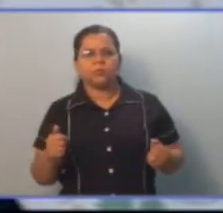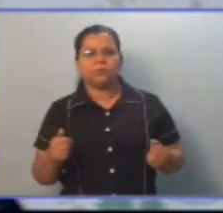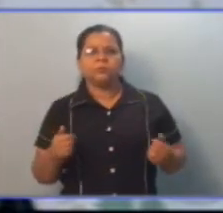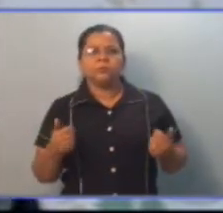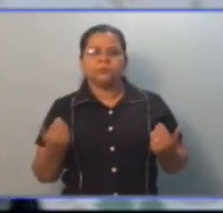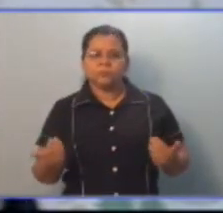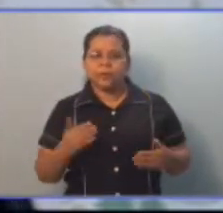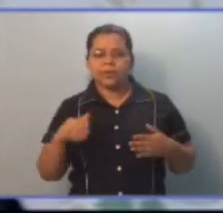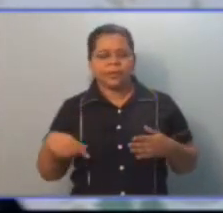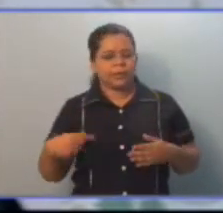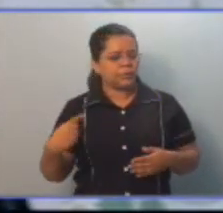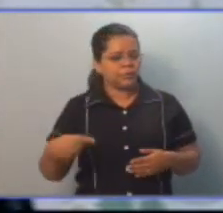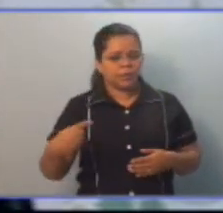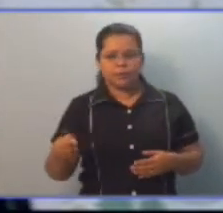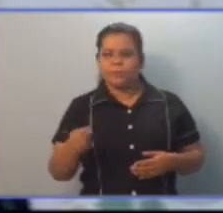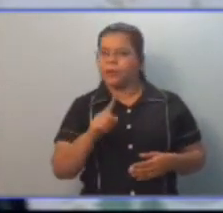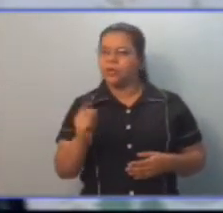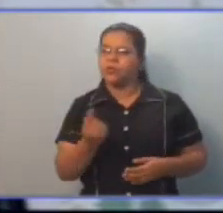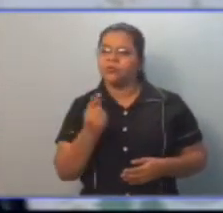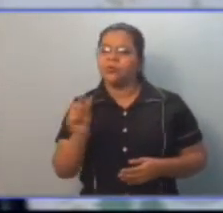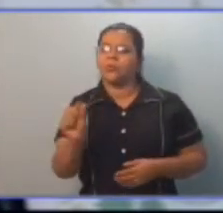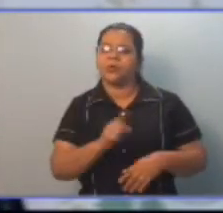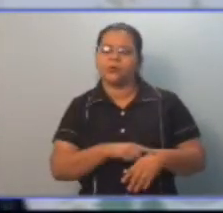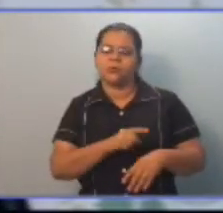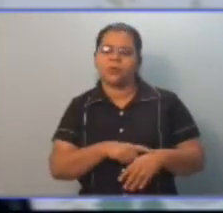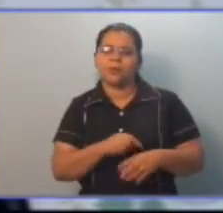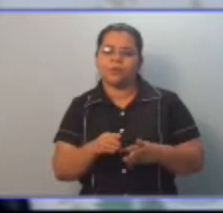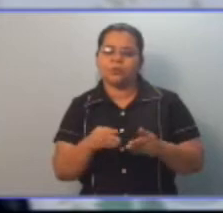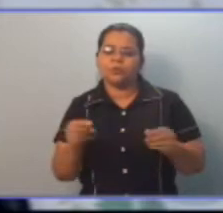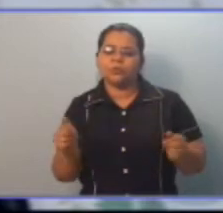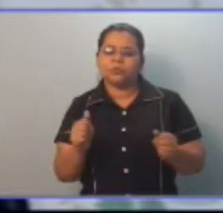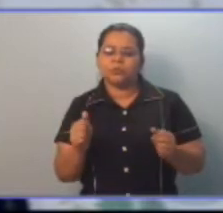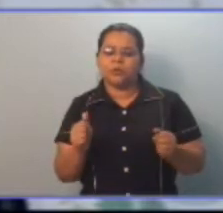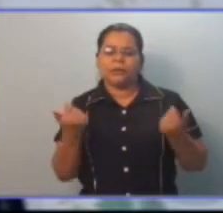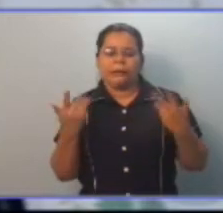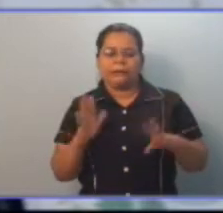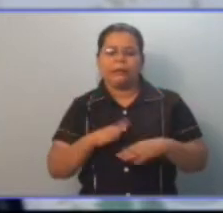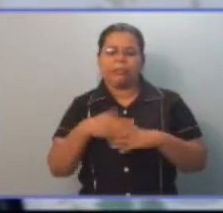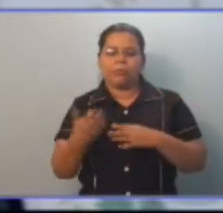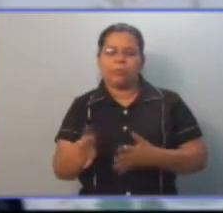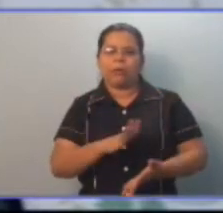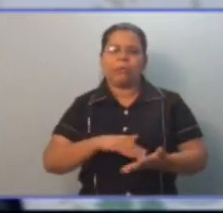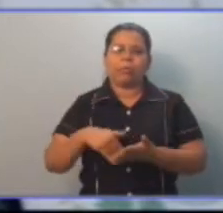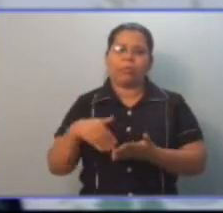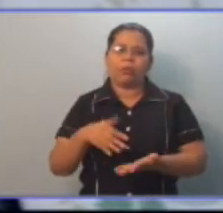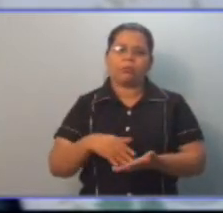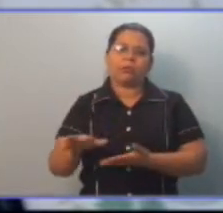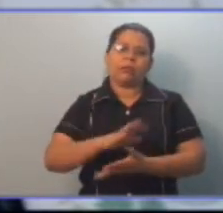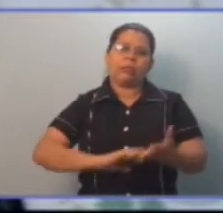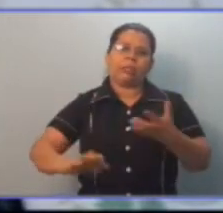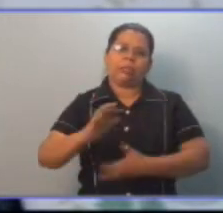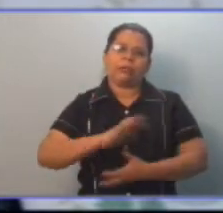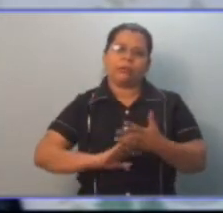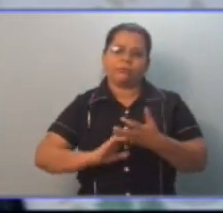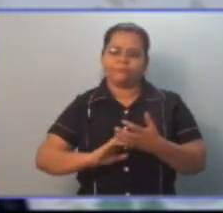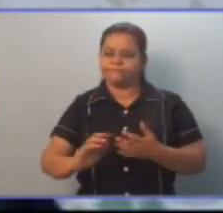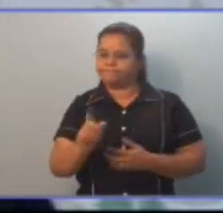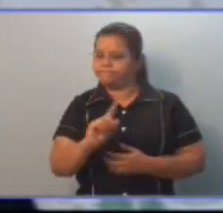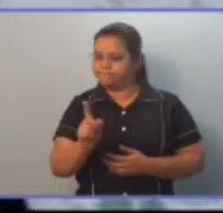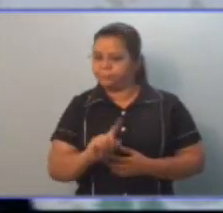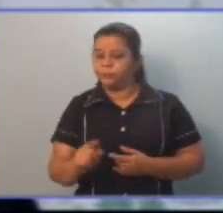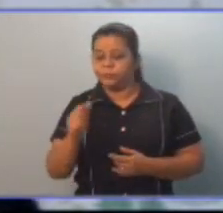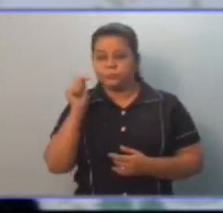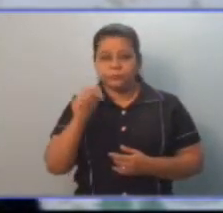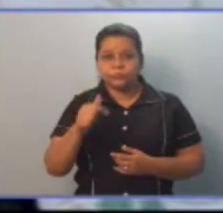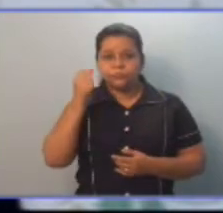para toda la vida, no un parche que venga a arreglar un momento histórico y que ese momento al final puede ser cambiante. Y por eso la